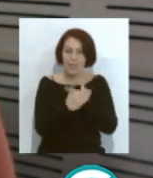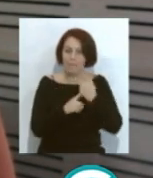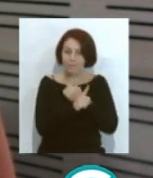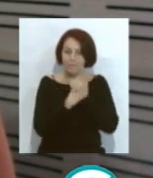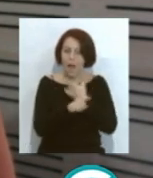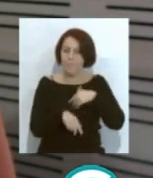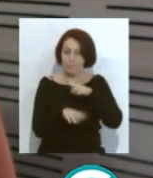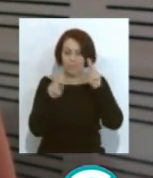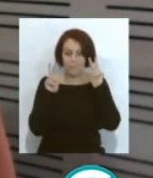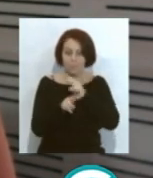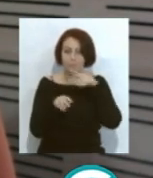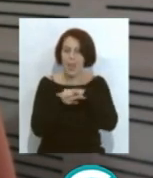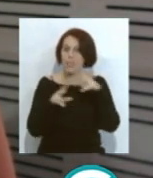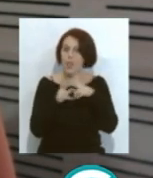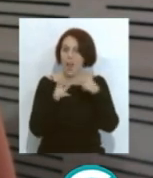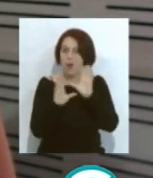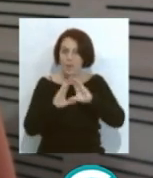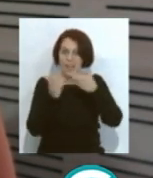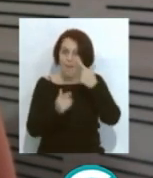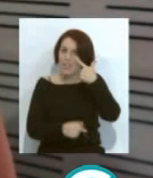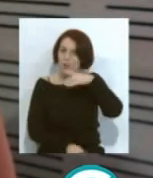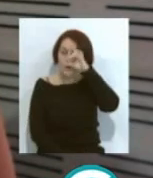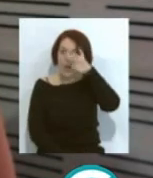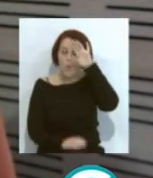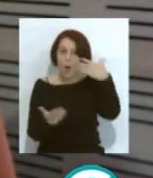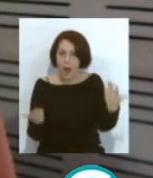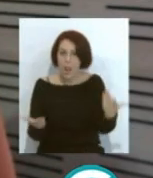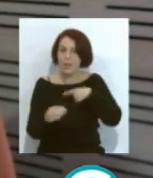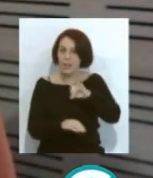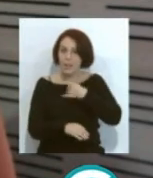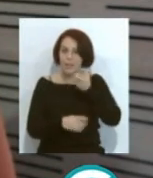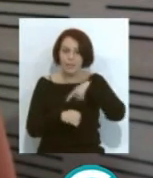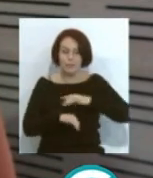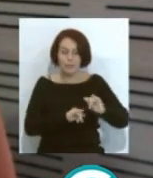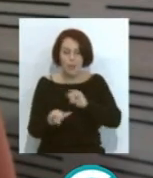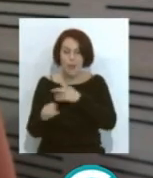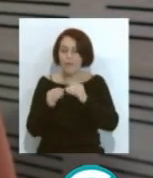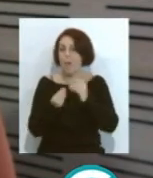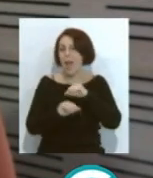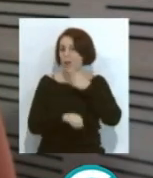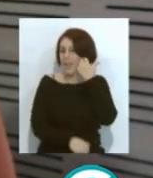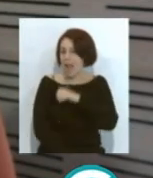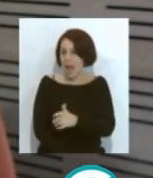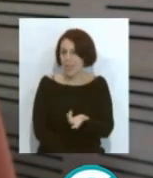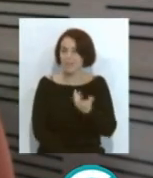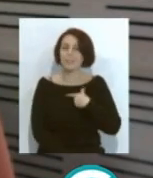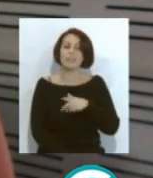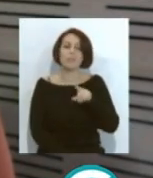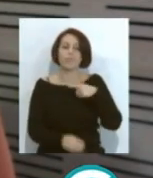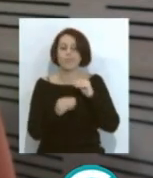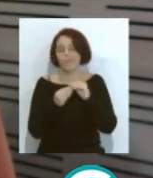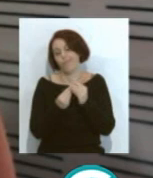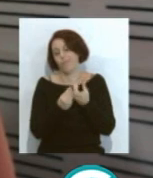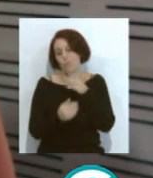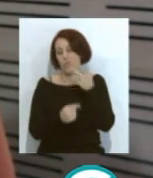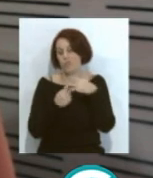sociales de la comparsa para ver con qué sorpresa nos deleita y nos hace disfrutar de una manera original en medio de esta crisis